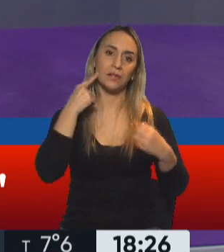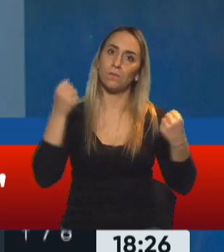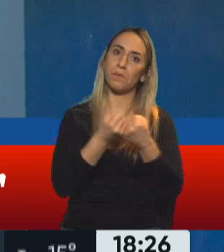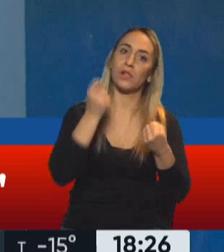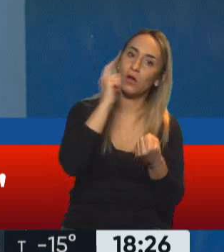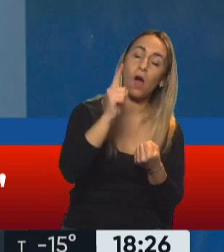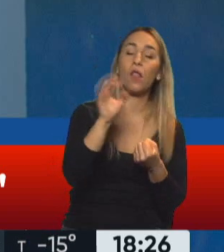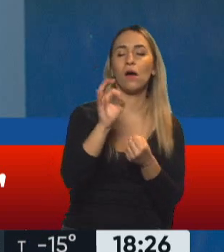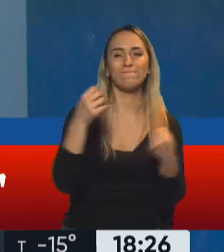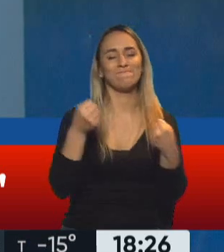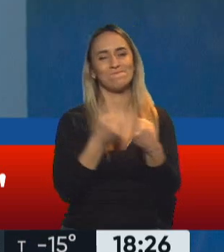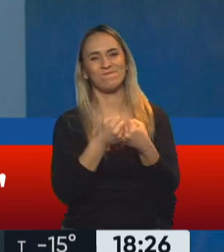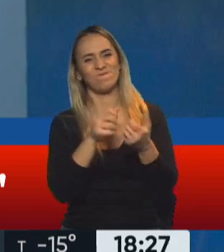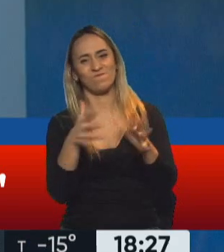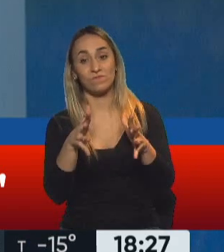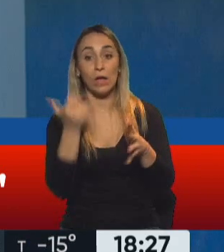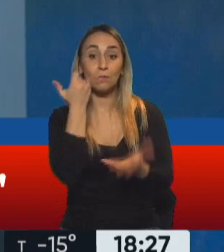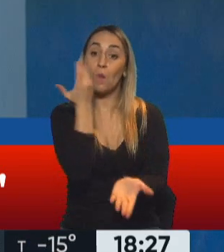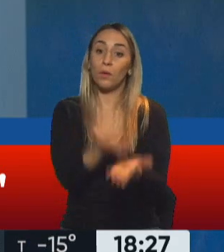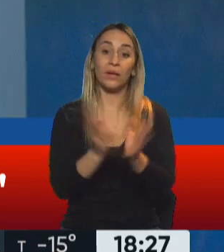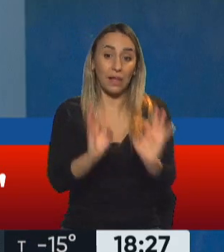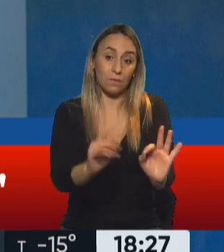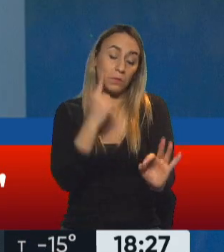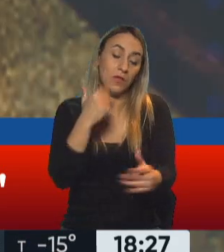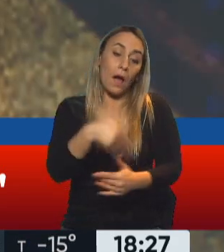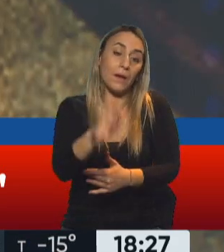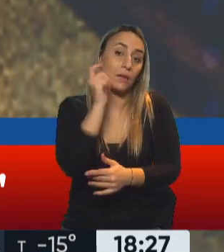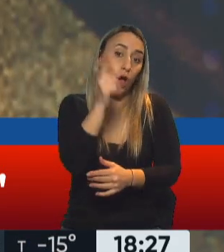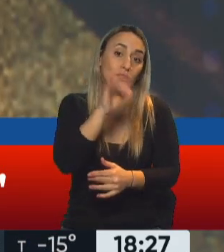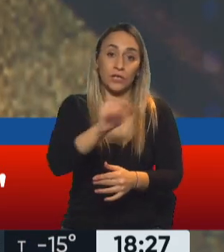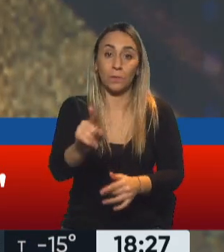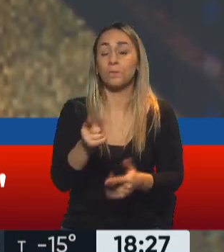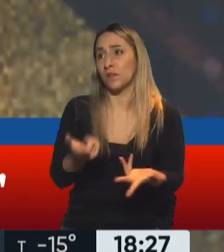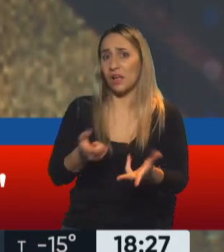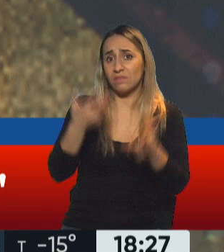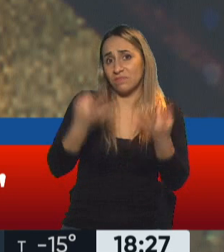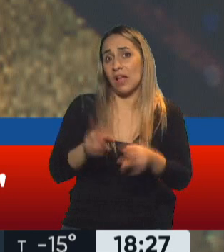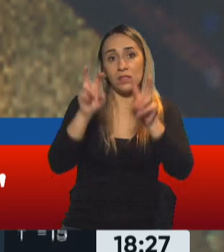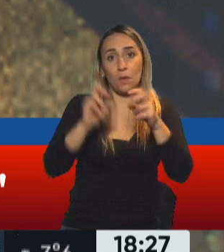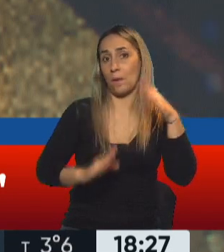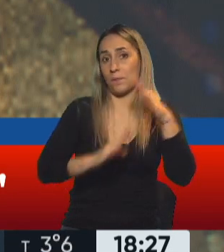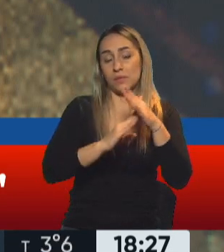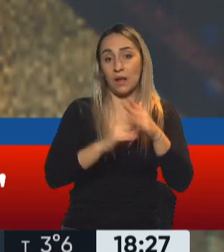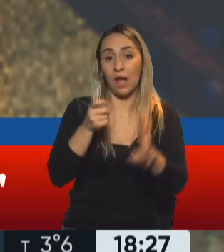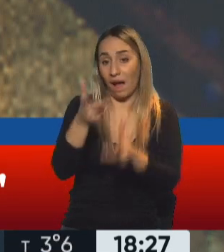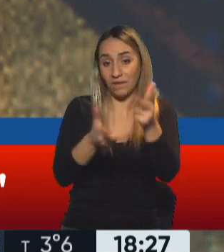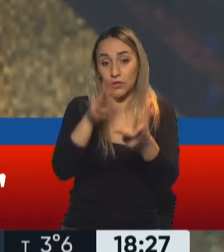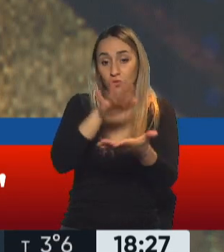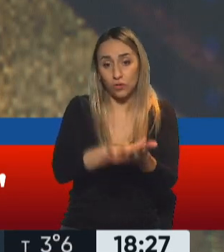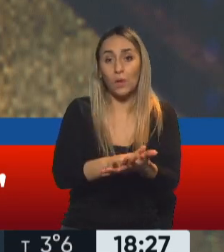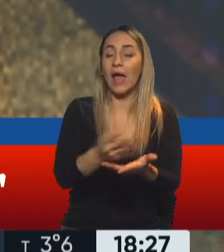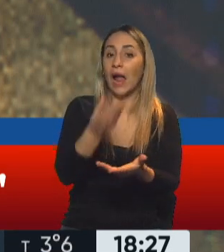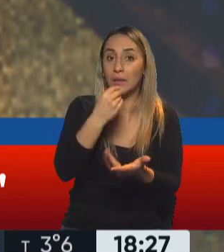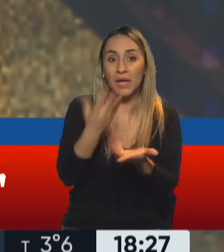la idea está planteada. En unos meses veremos qué resultado tiene. Estamos hablando del acceso al alimento, del acceso a las proteínas, básicamente, que se producen en nuestro